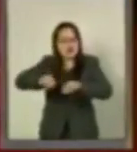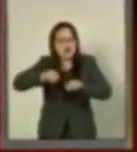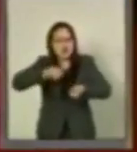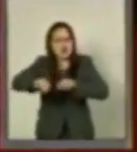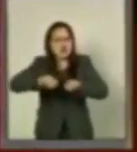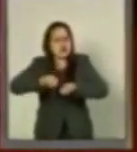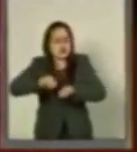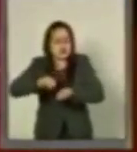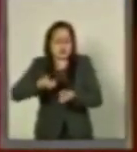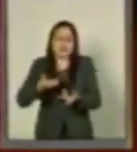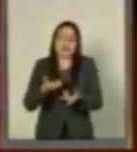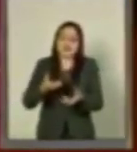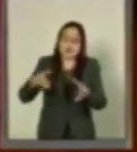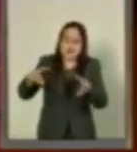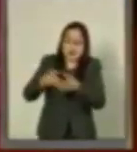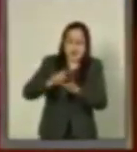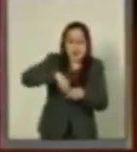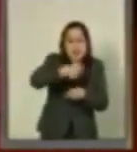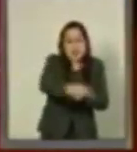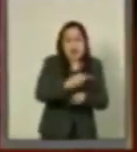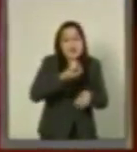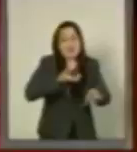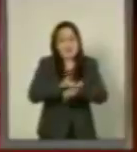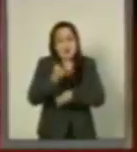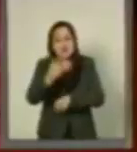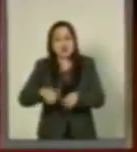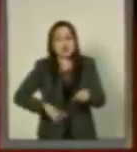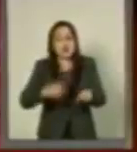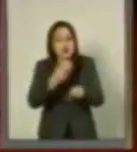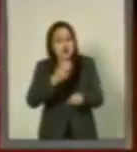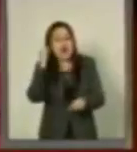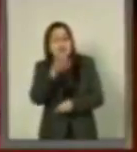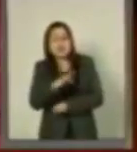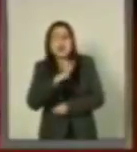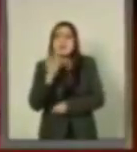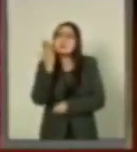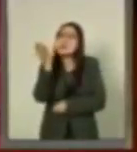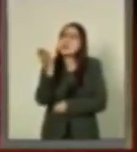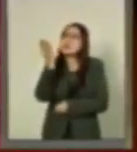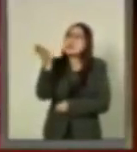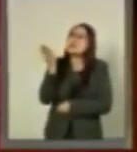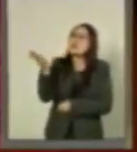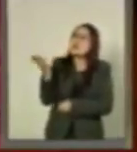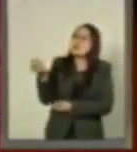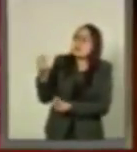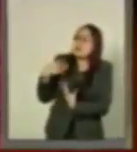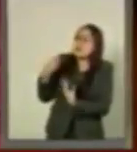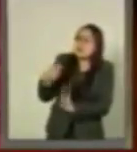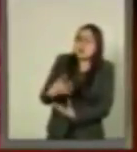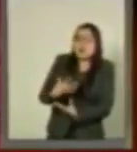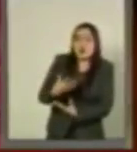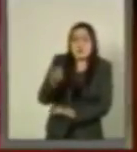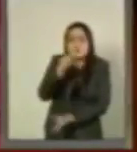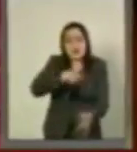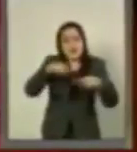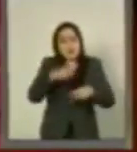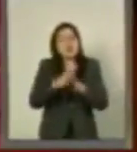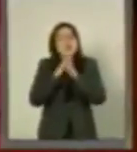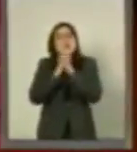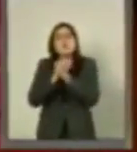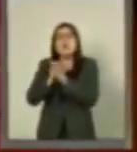estados que sus gobernadores sean unos pediches que vengan aquí a suplicar que les den